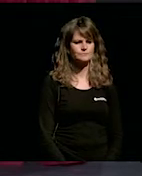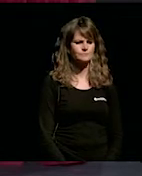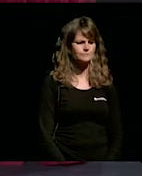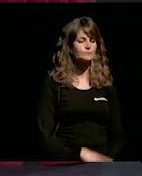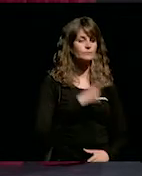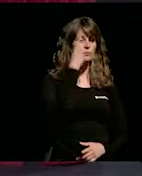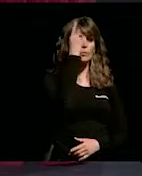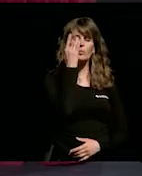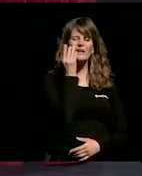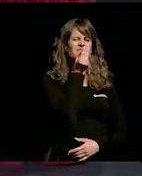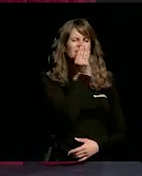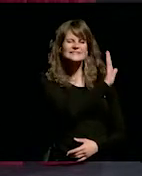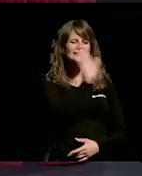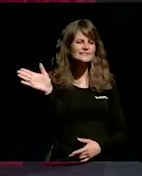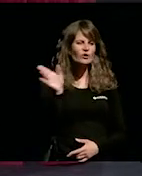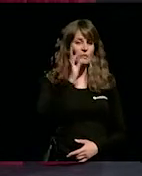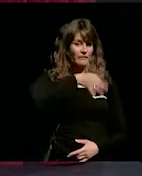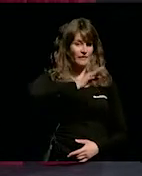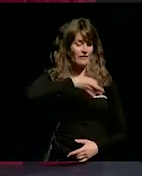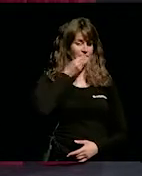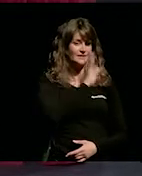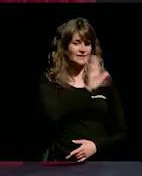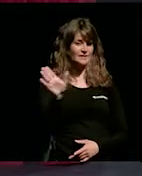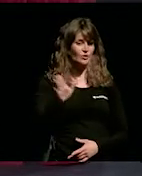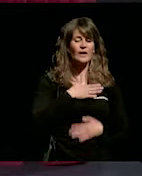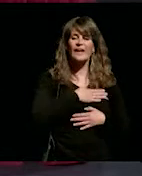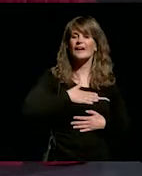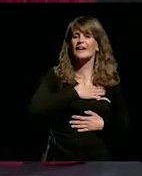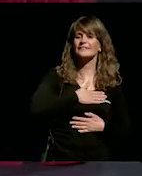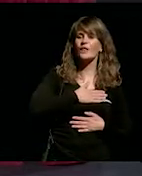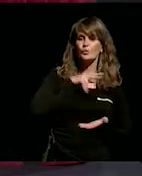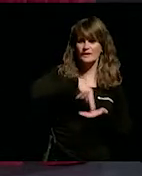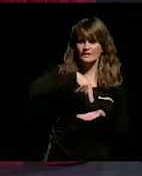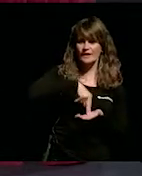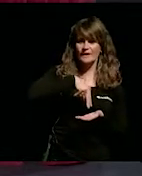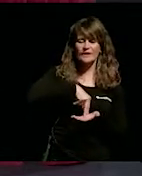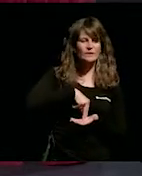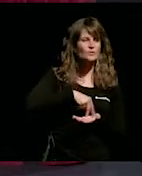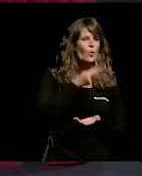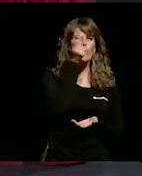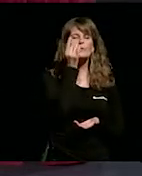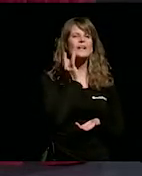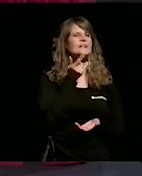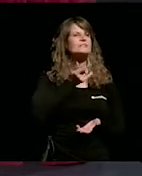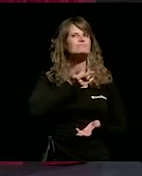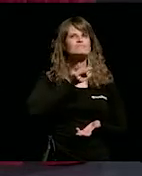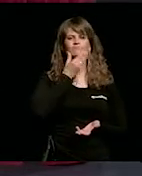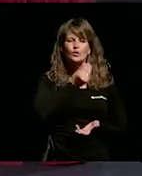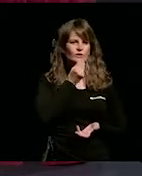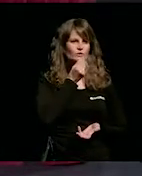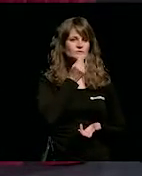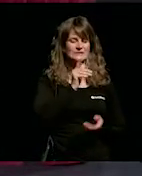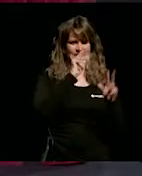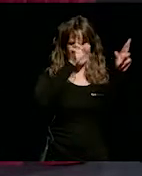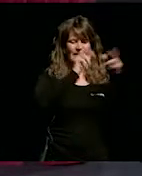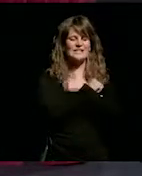Va a ser un día fantástico, de verdad fantástico. Estamos encantados de estar aquí con un día tan bonito. Espero que